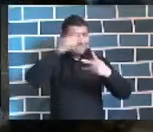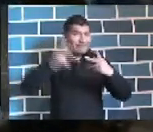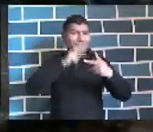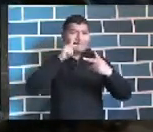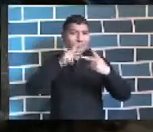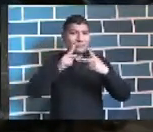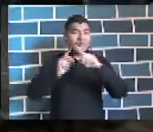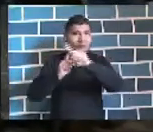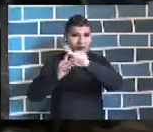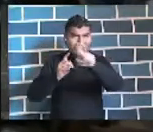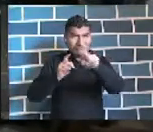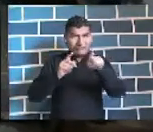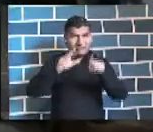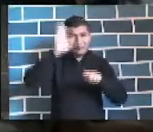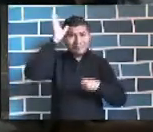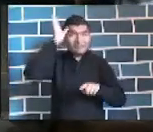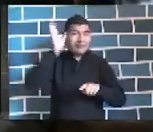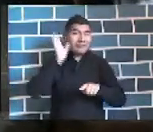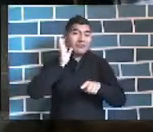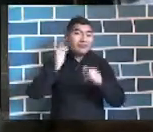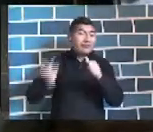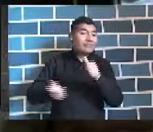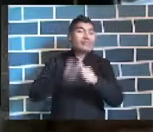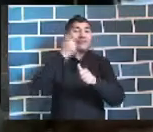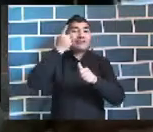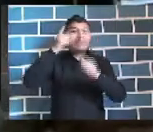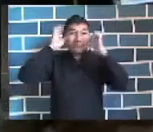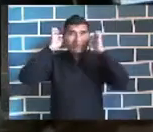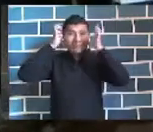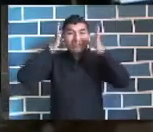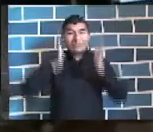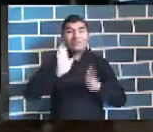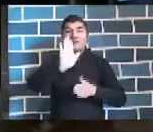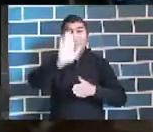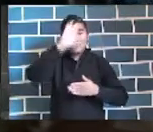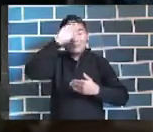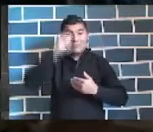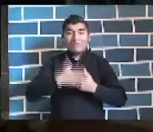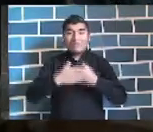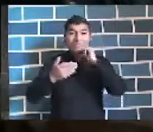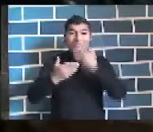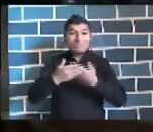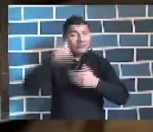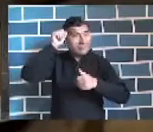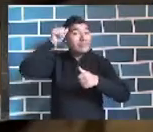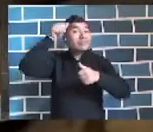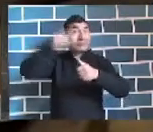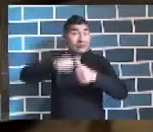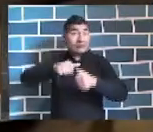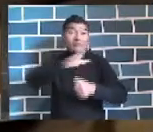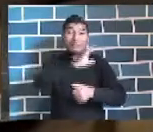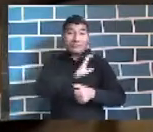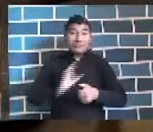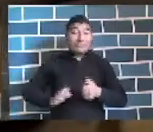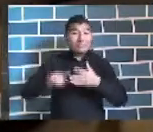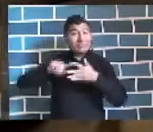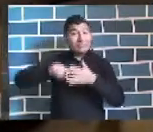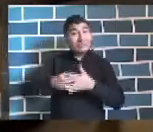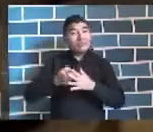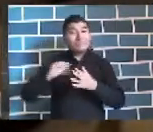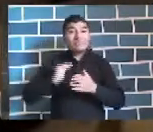Ustedes padres son los primeros educadores de sus hijos. Recuerden, Cristo inicia nuestra